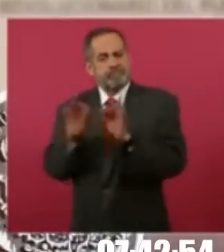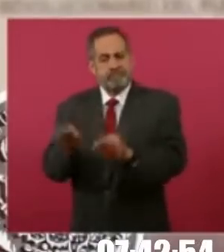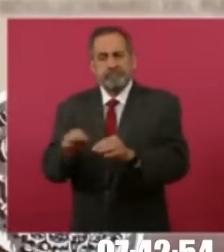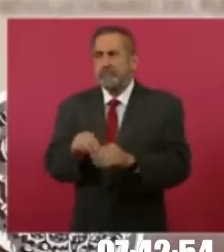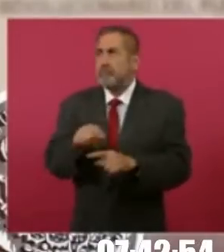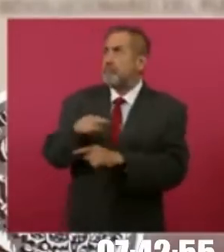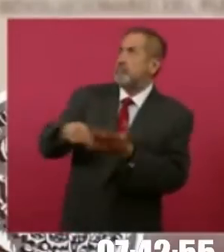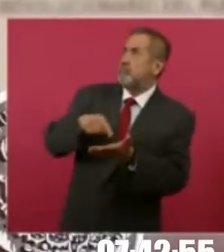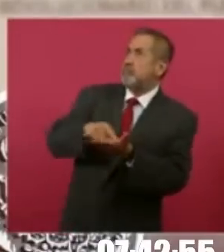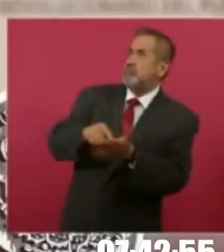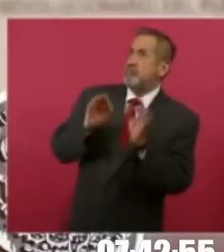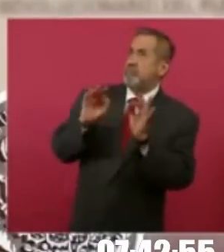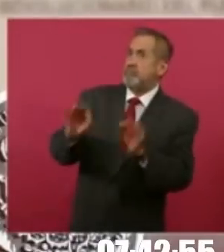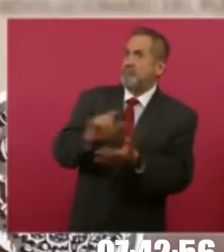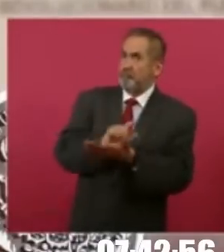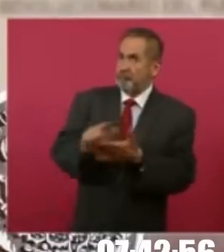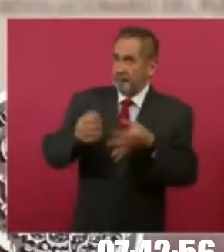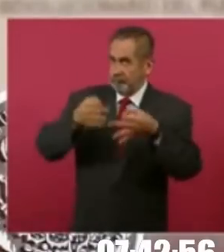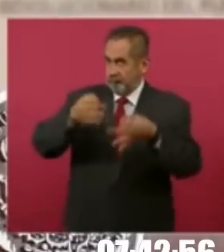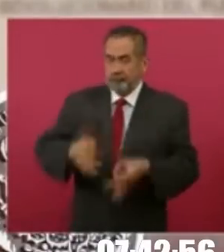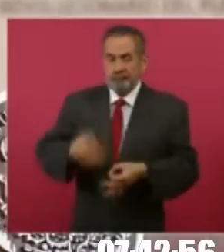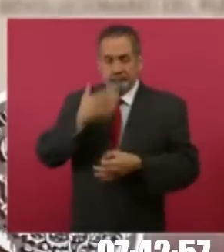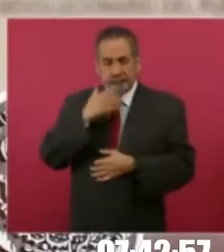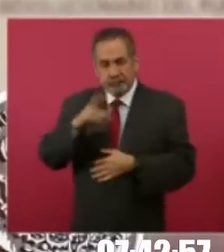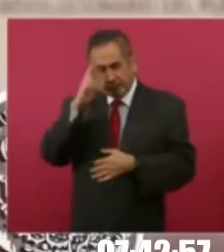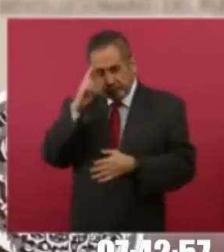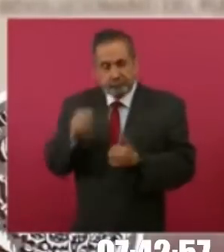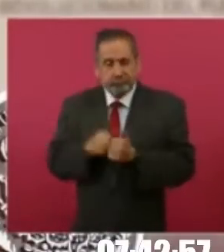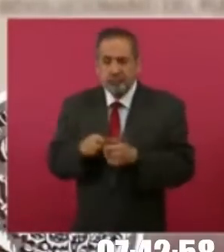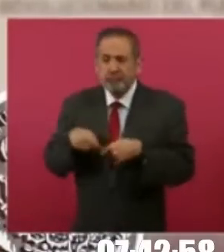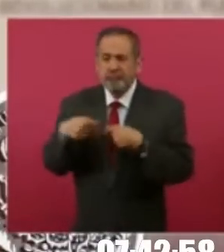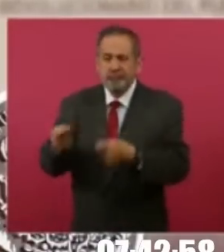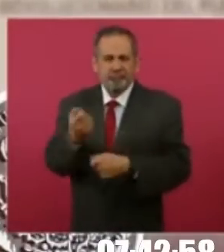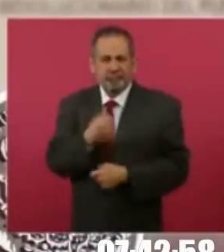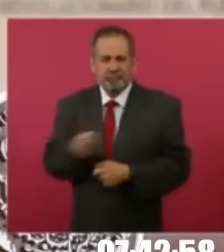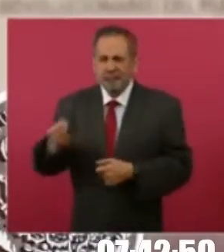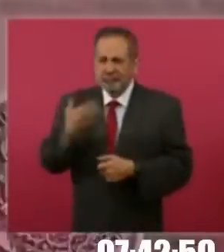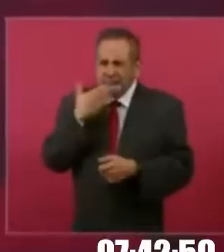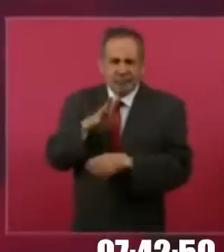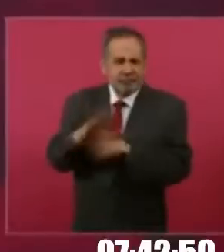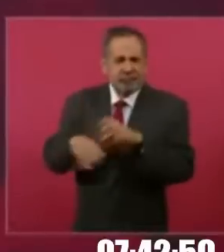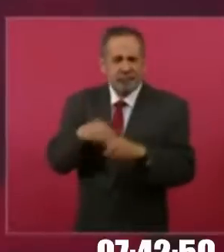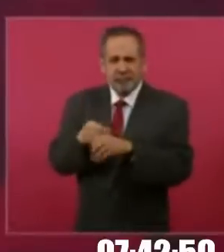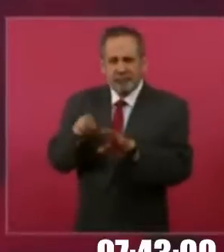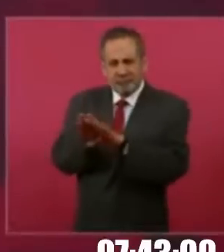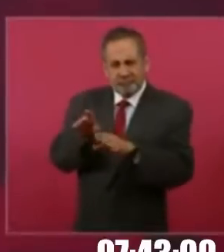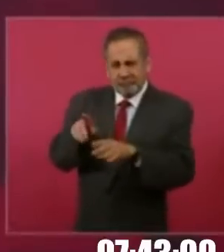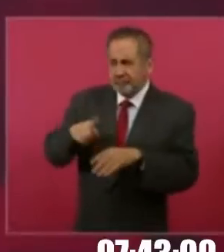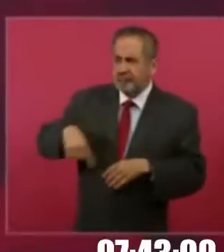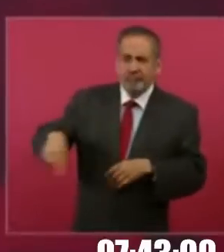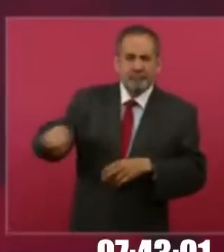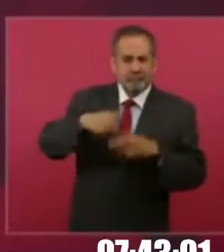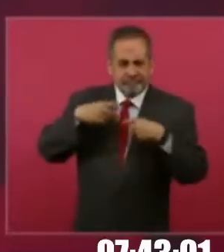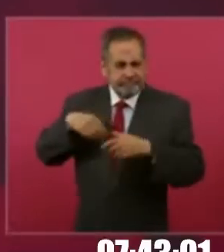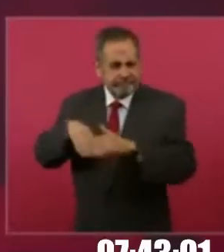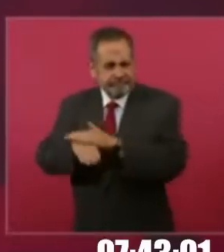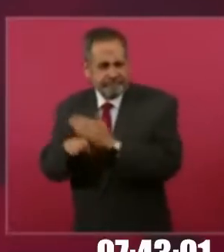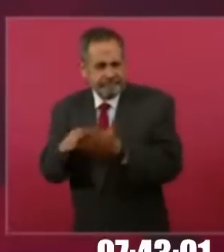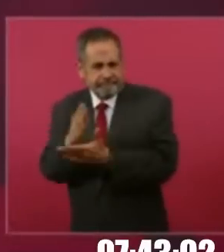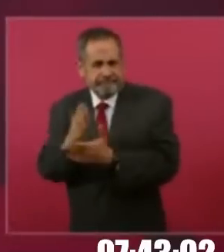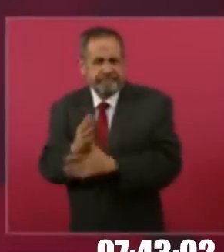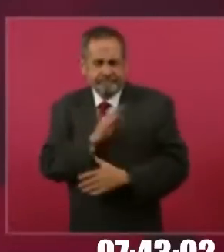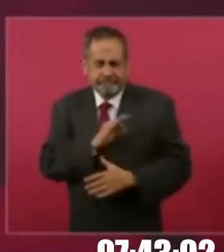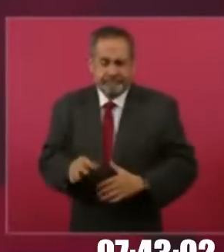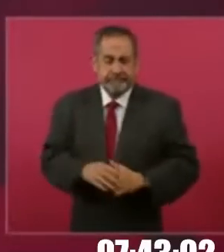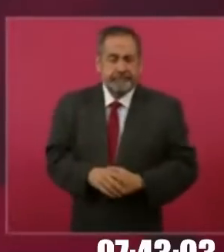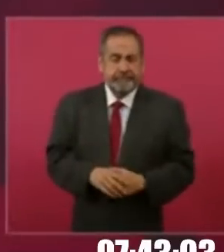sean dignas y estén equipadas y que se presten los servicios de manera eficaz y con acceso para todas y todos y